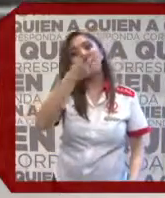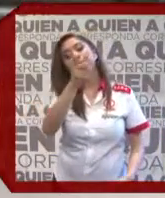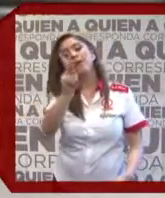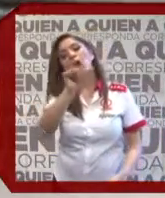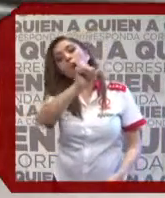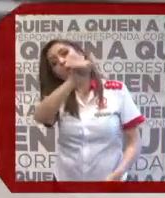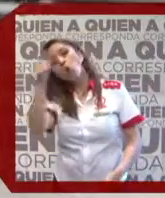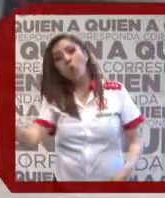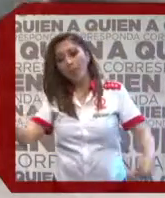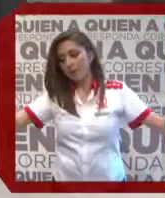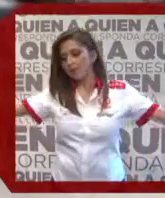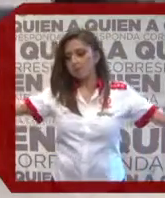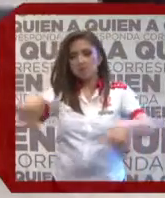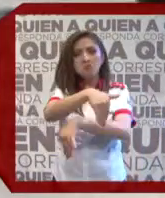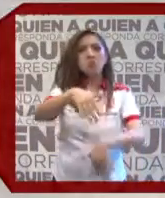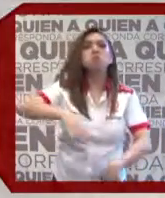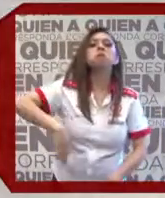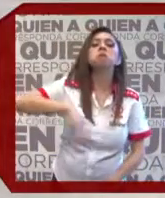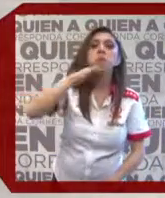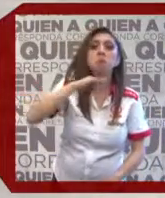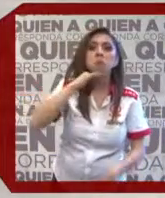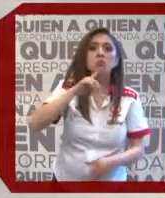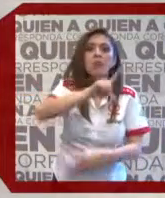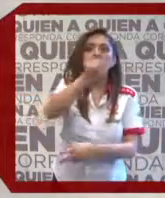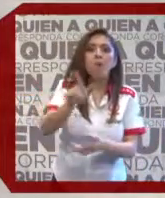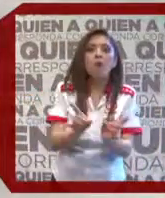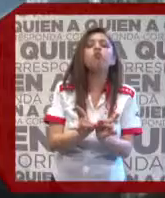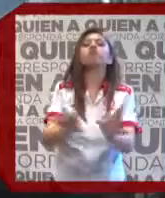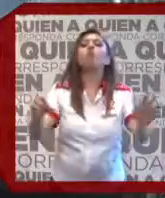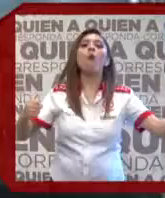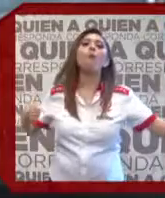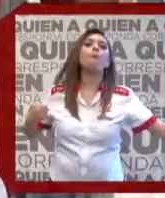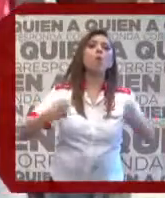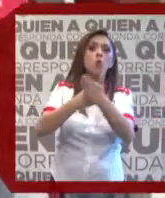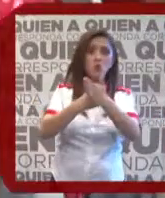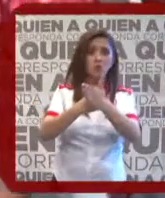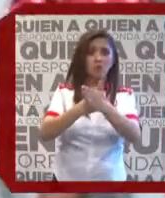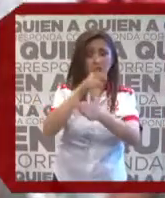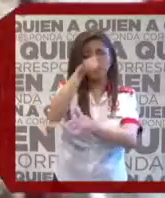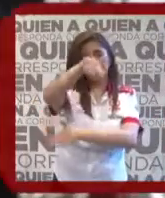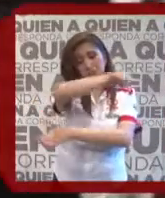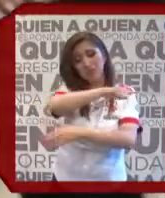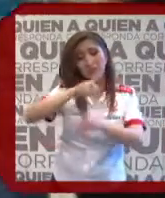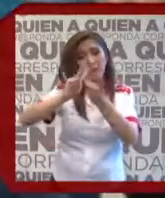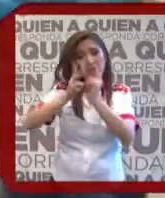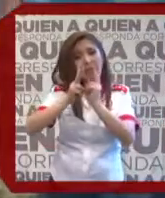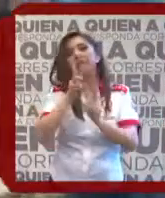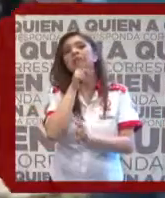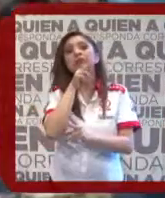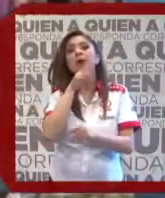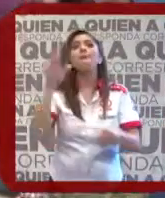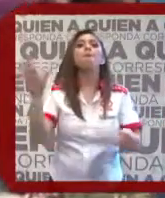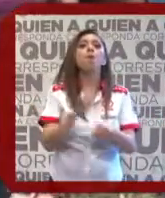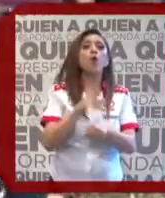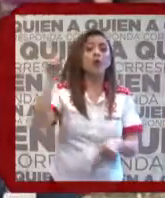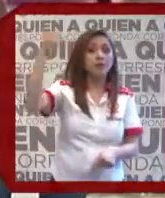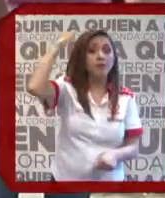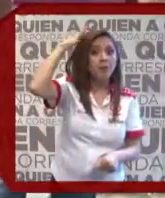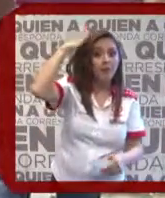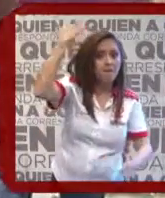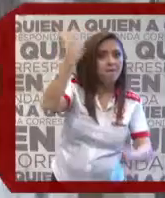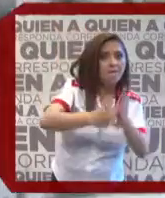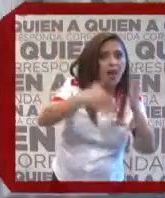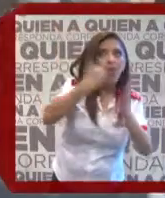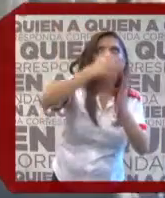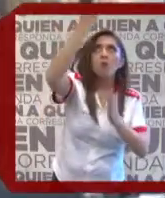Héroe de Nacozari sin fijarse, provocando accidentes muy graves. Y esa angustia seguirá mientras las autoridades no escuchen las súplicas de estos